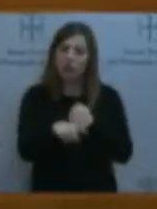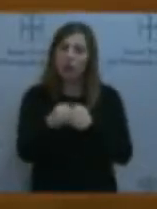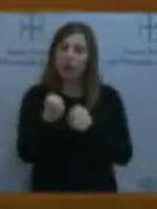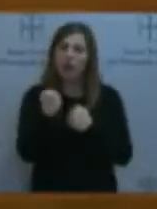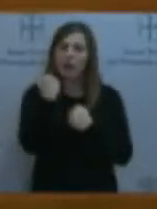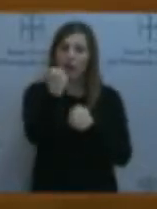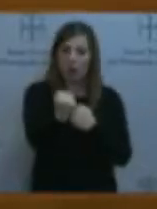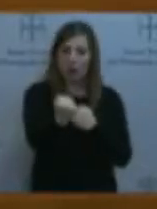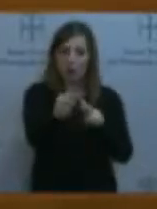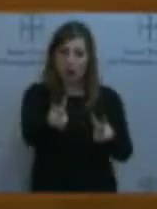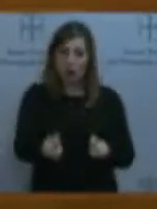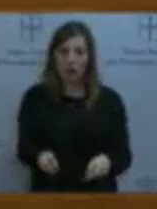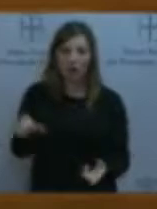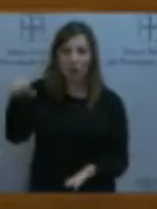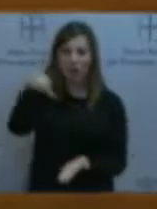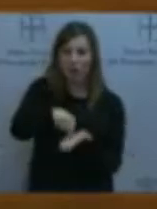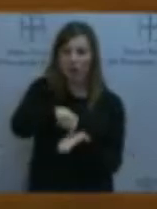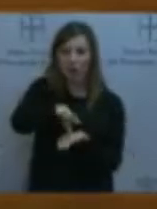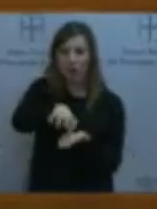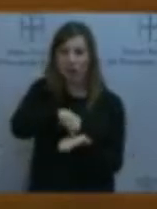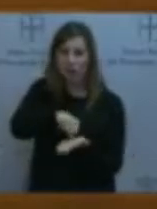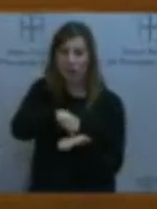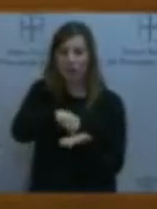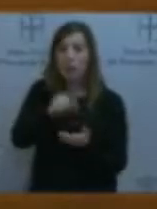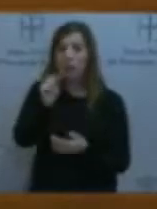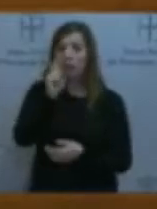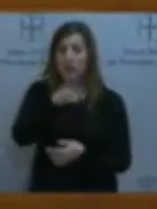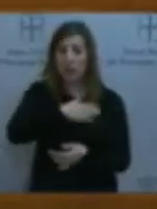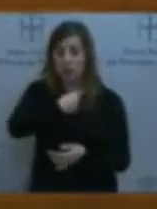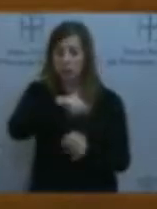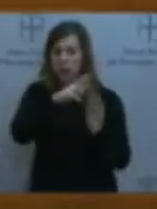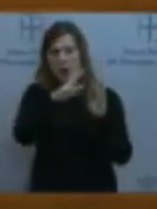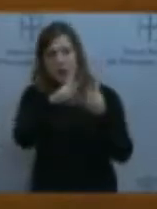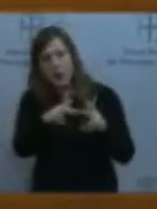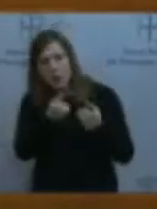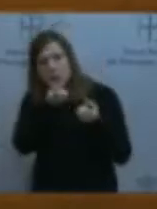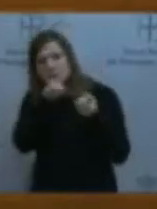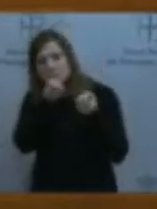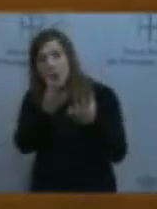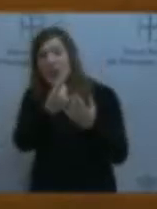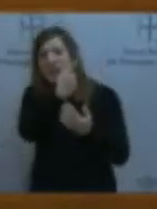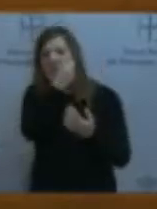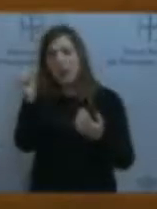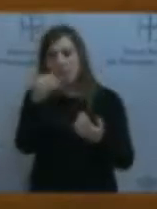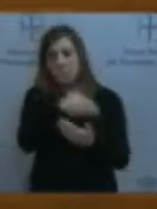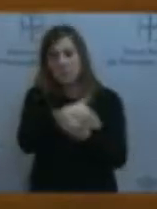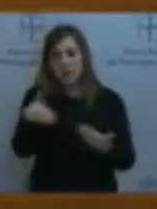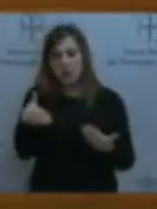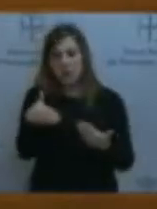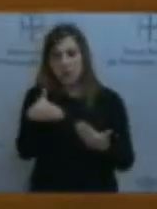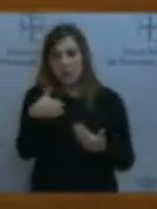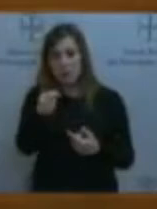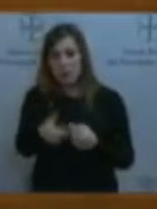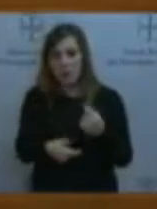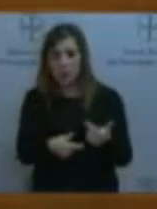centralizada. Eso, desde nuestro punto de vista y con el cálculo que pusimos sobre la mesa, eran al menos 100 millones casi de forma progresiva, no de forma